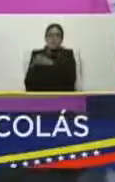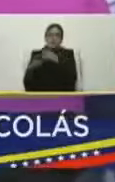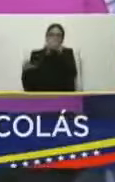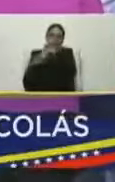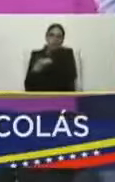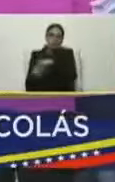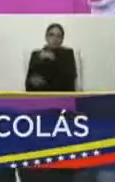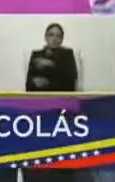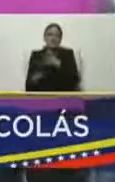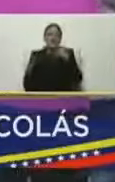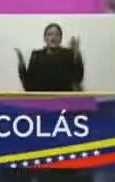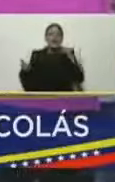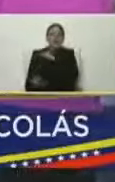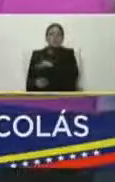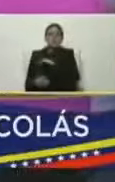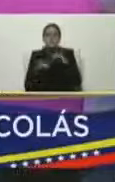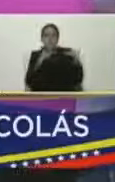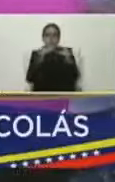misión, igualdad.